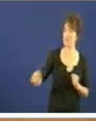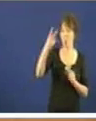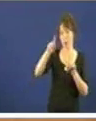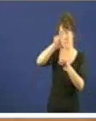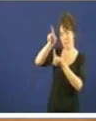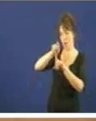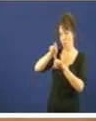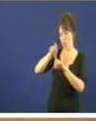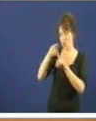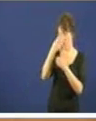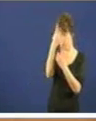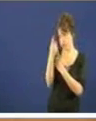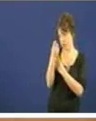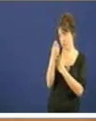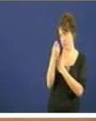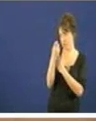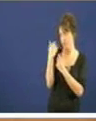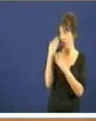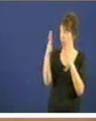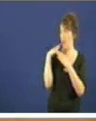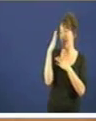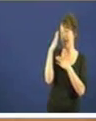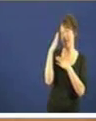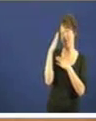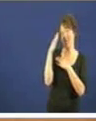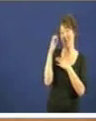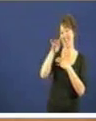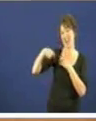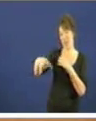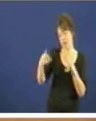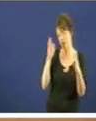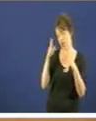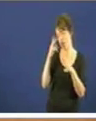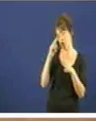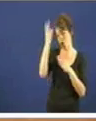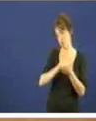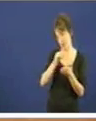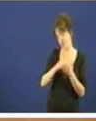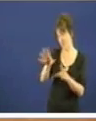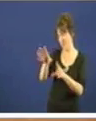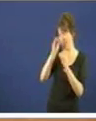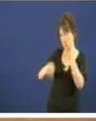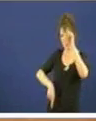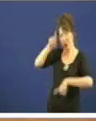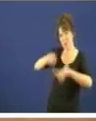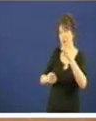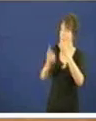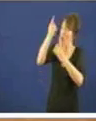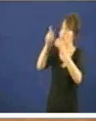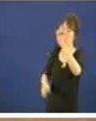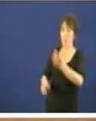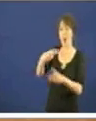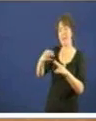que me fai vostede en 15 días. Señor Imerich, entendo que haxa políticos que prefiran manterse ao marxe nas situacións